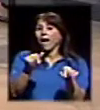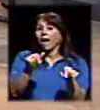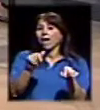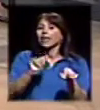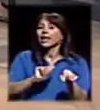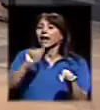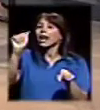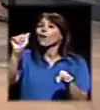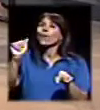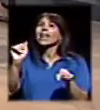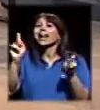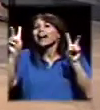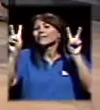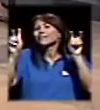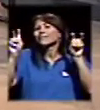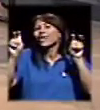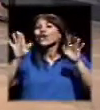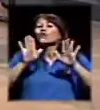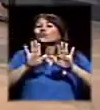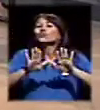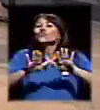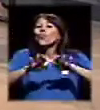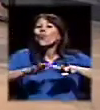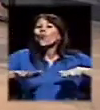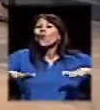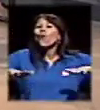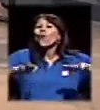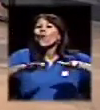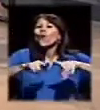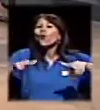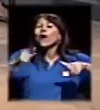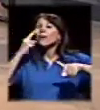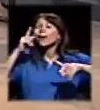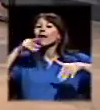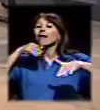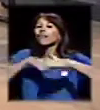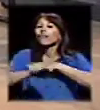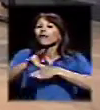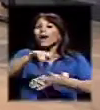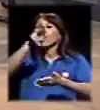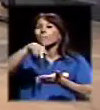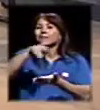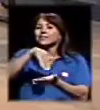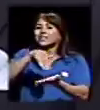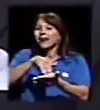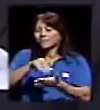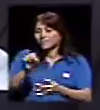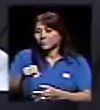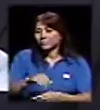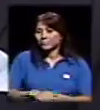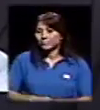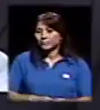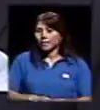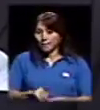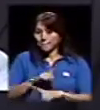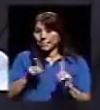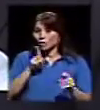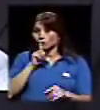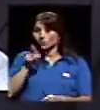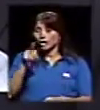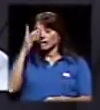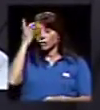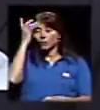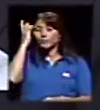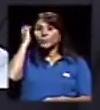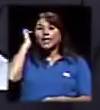su base, por decirlo así, o su puerta de entrada al Valle Central. Es así, no hay duda. Bien, lo cierto es que San José